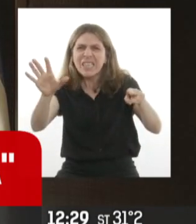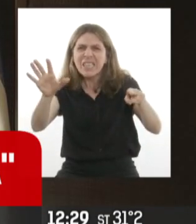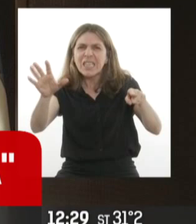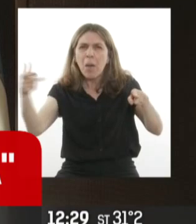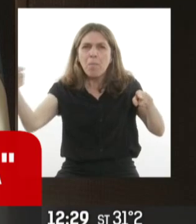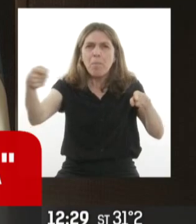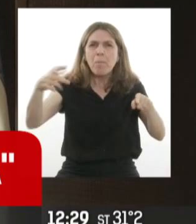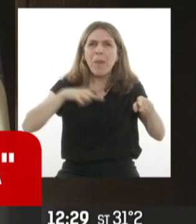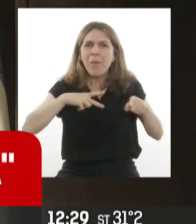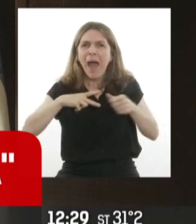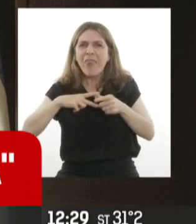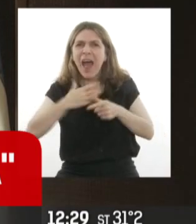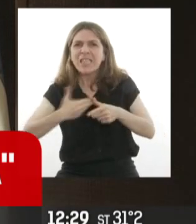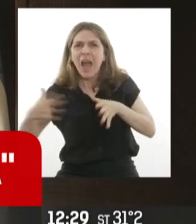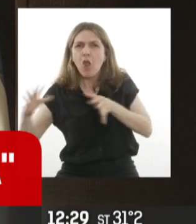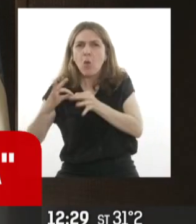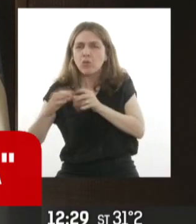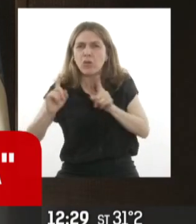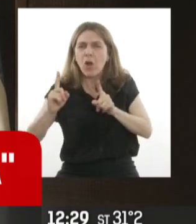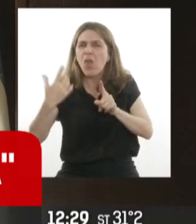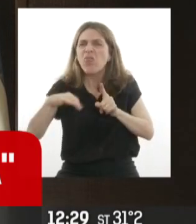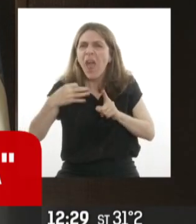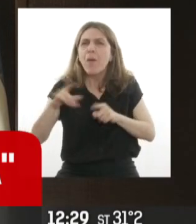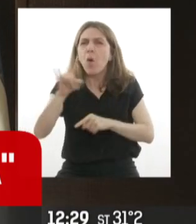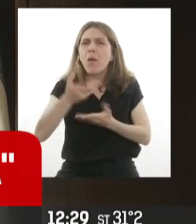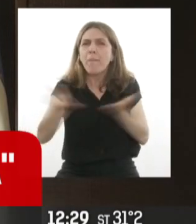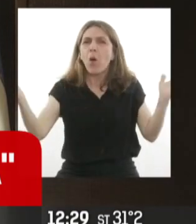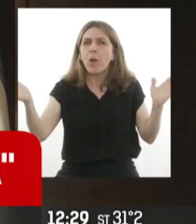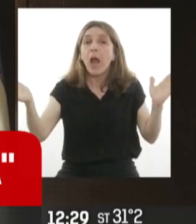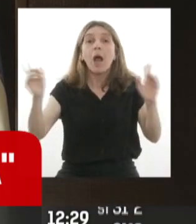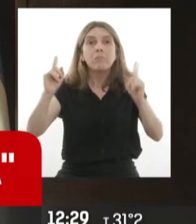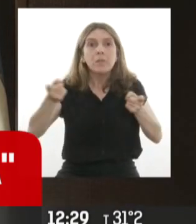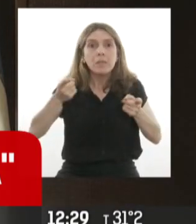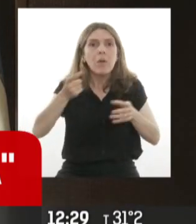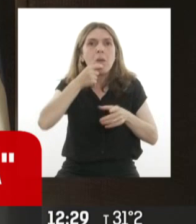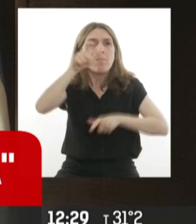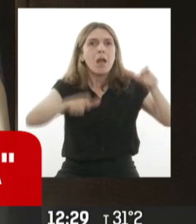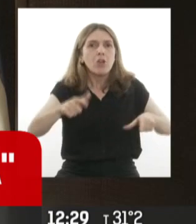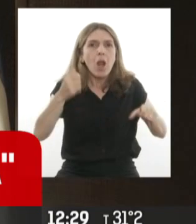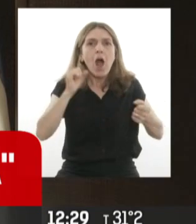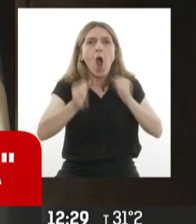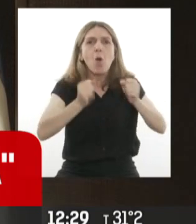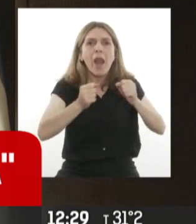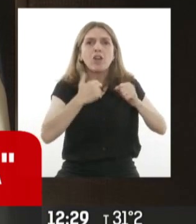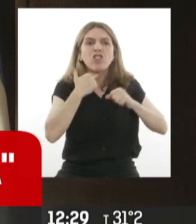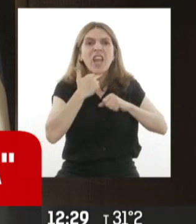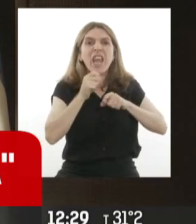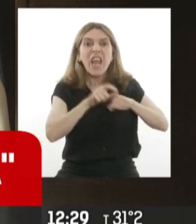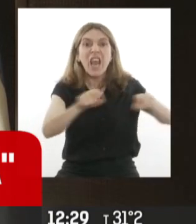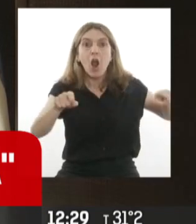absoluta en la universidad pública. Y allí los hijos de los obreros empezaron a ir a la